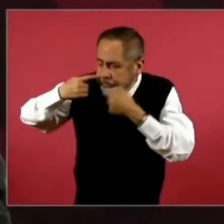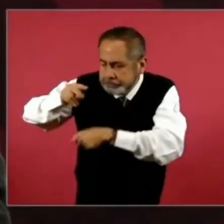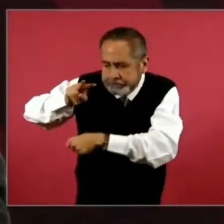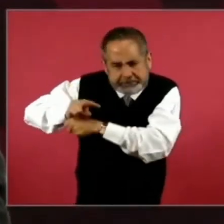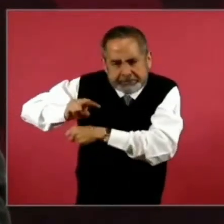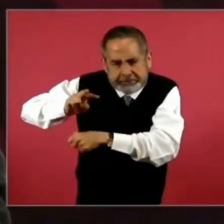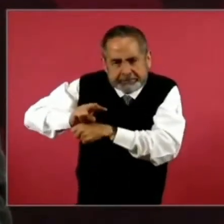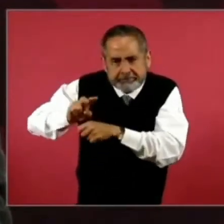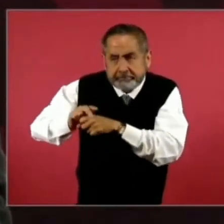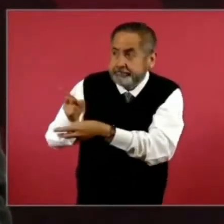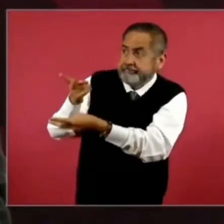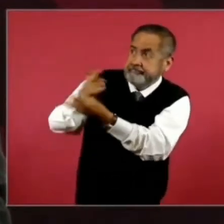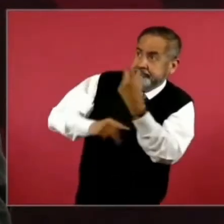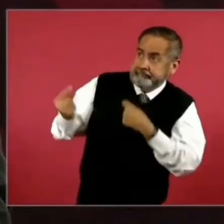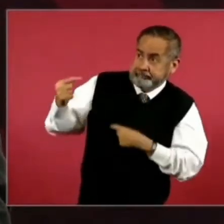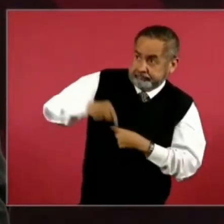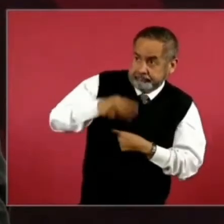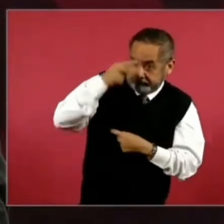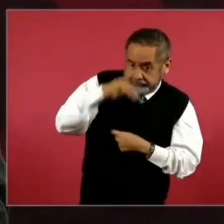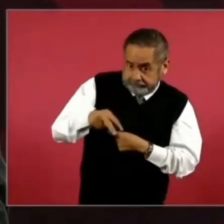hacia los puertos de México,